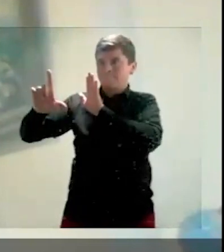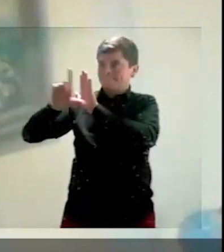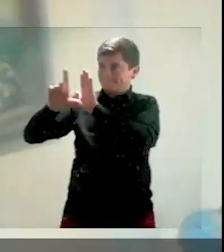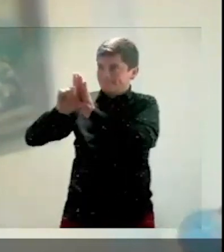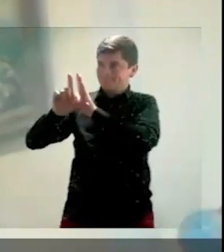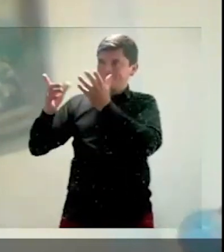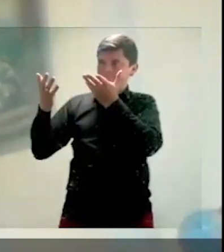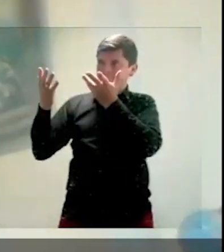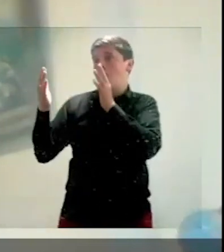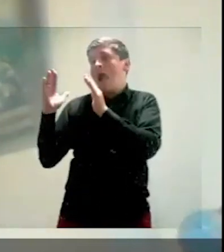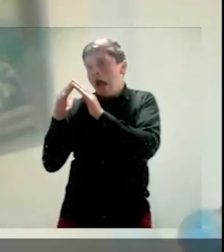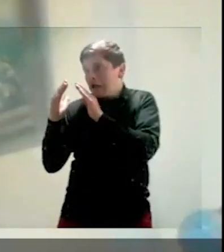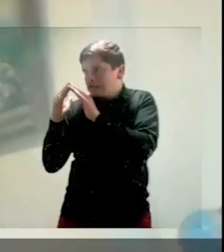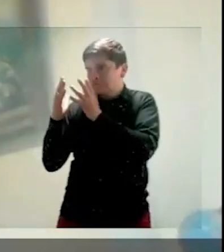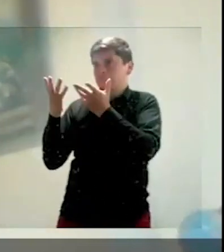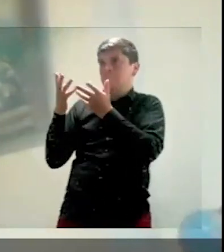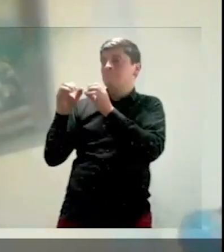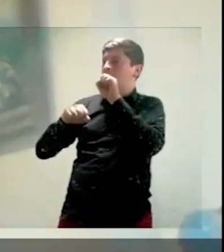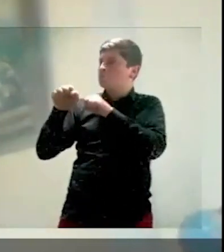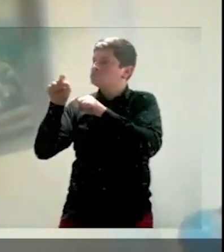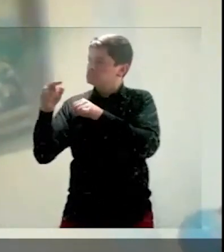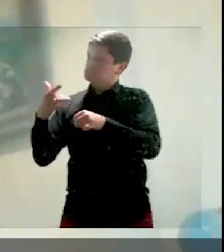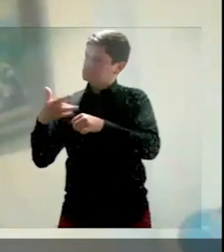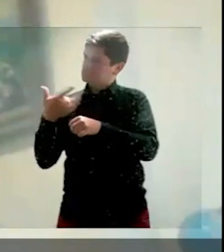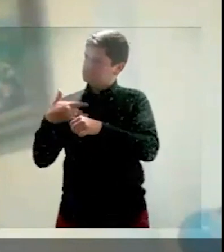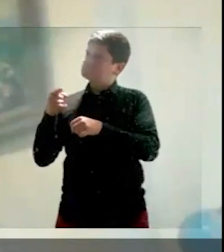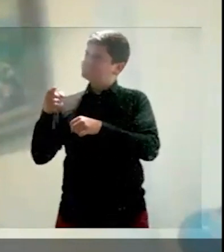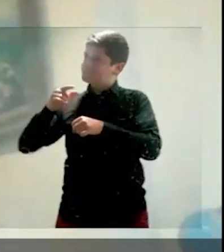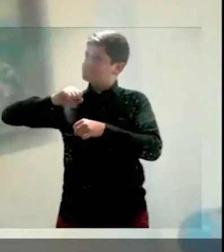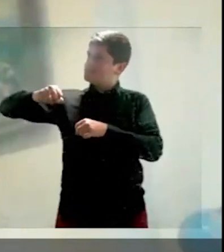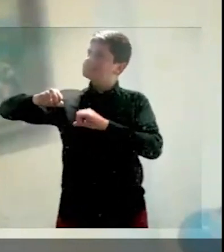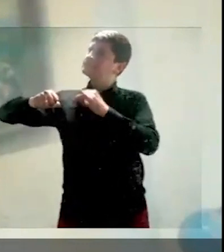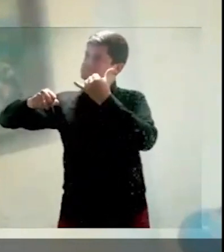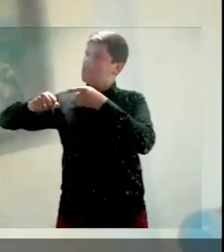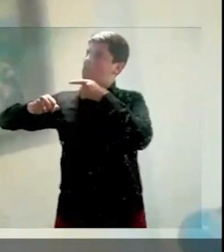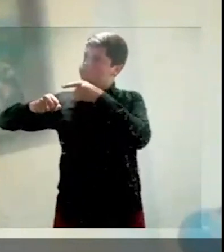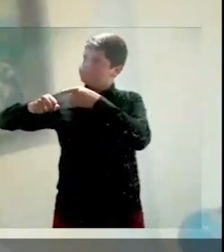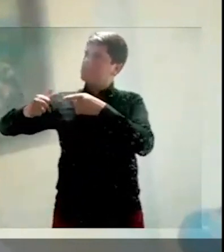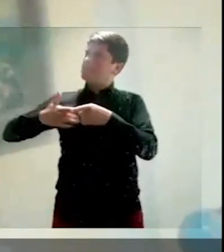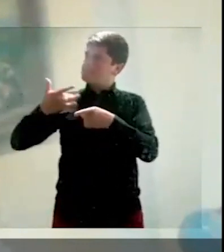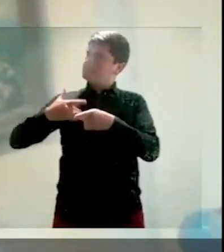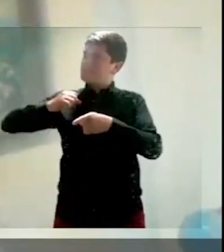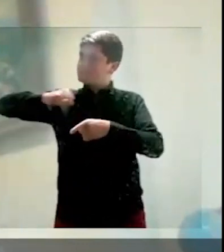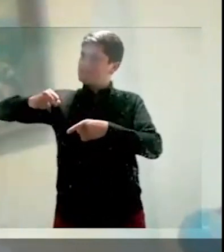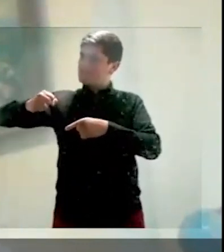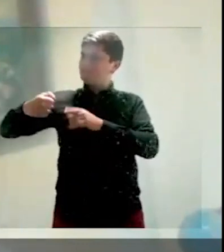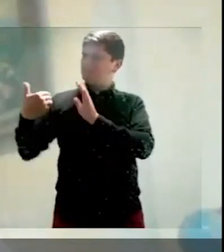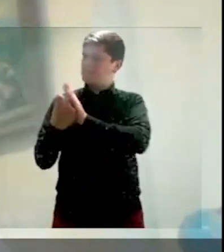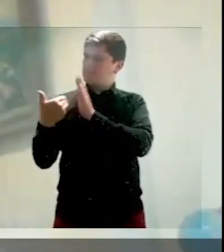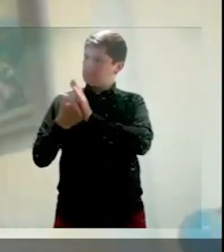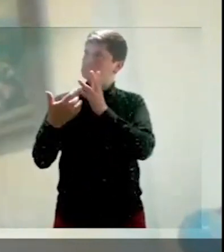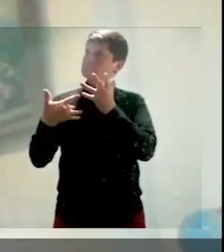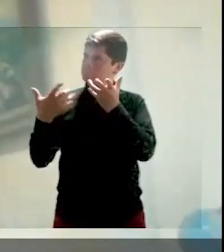doméstico, de pronto también se esté sintiendo que es un derecho que está latente y que es una garantía que